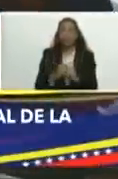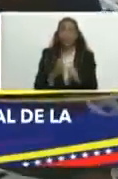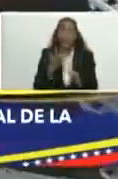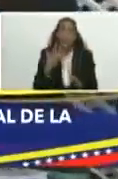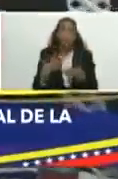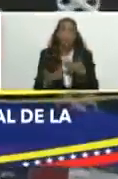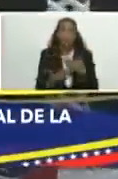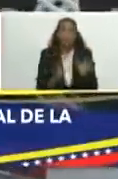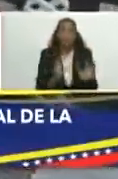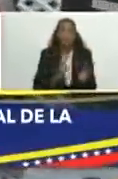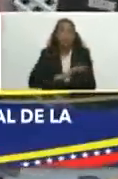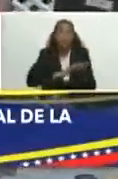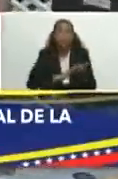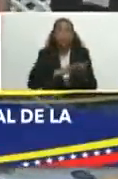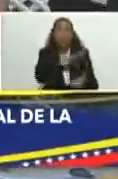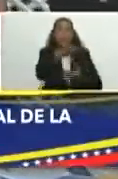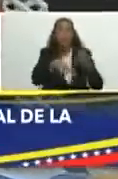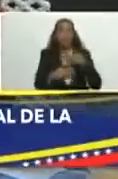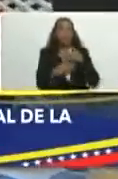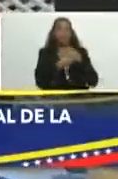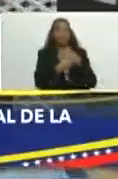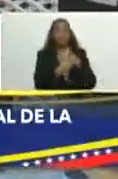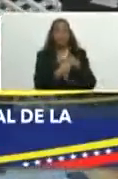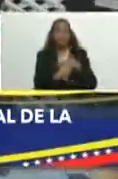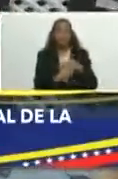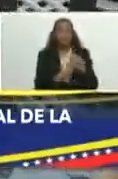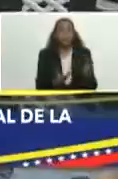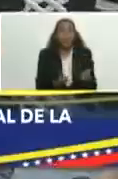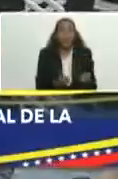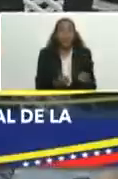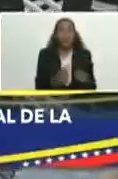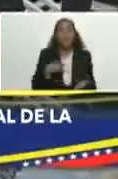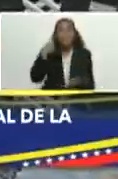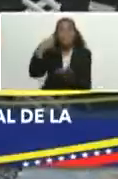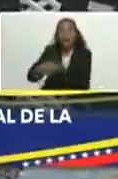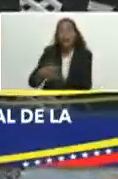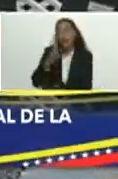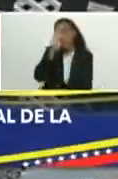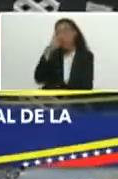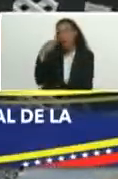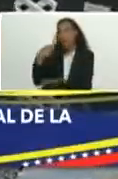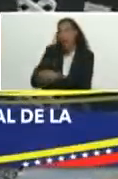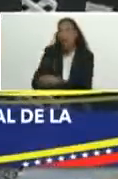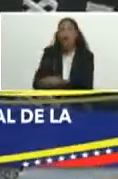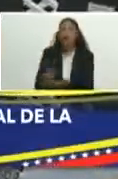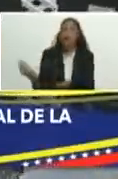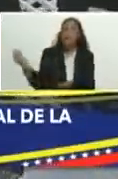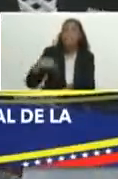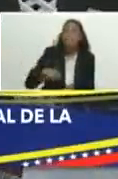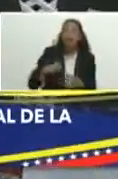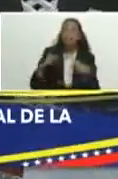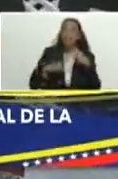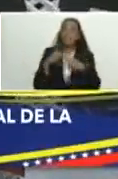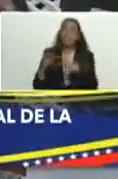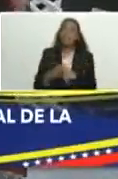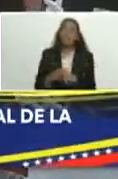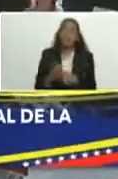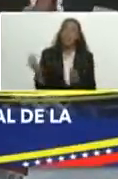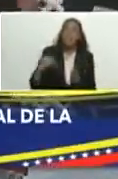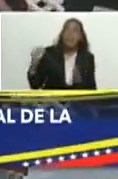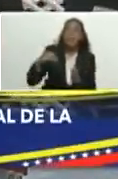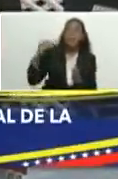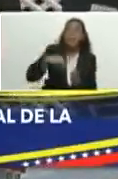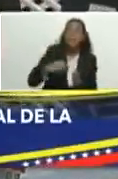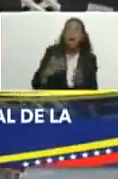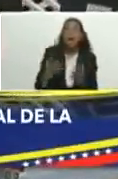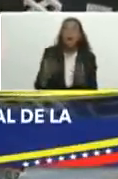bloqueo económico, para evitar los problemas de la banca, el pago por estos servicios es con más materia prima, con más aluminio que